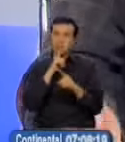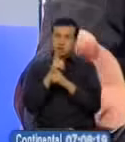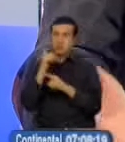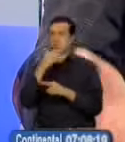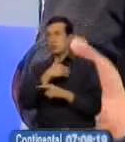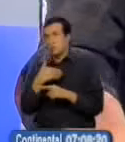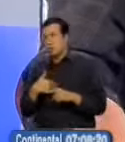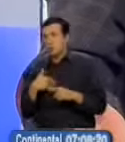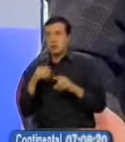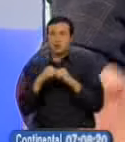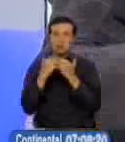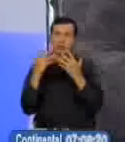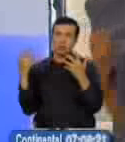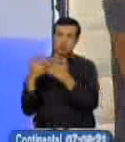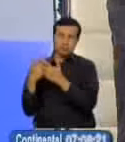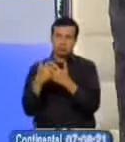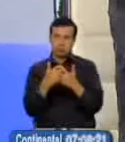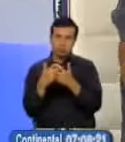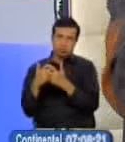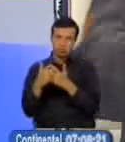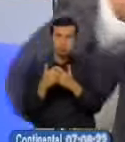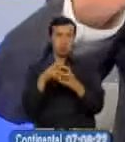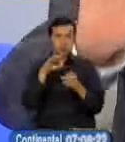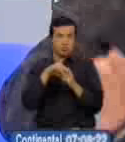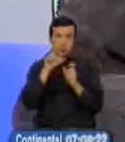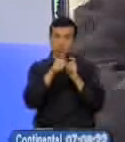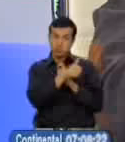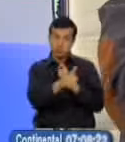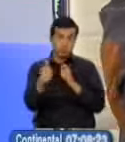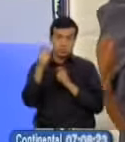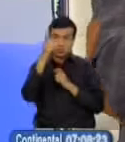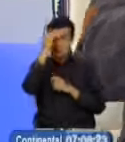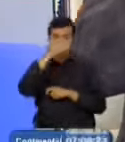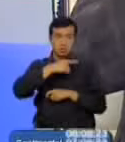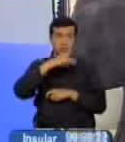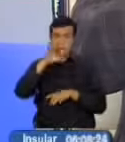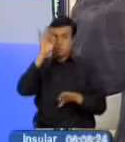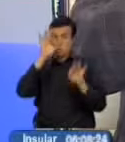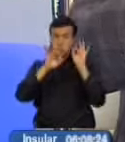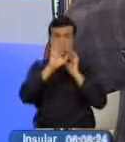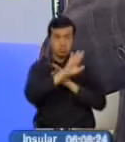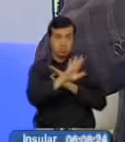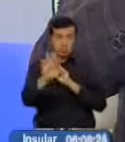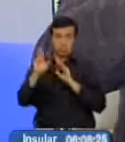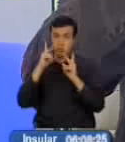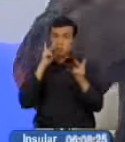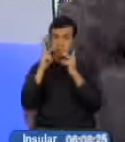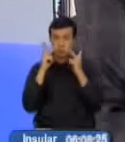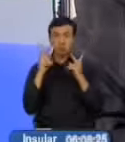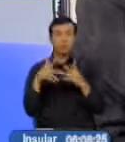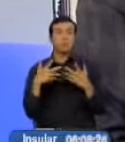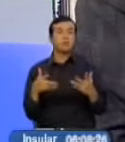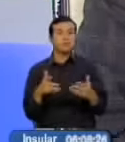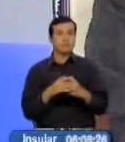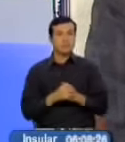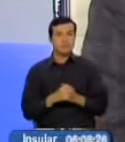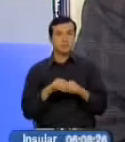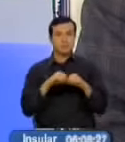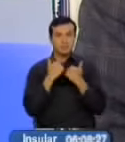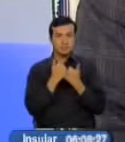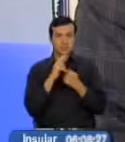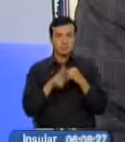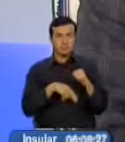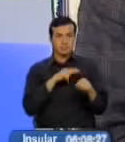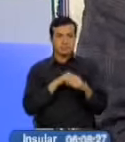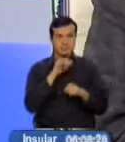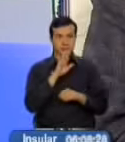ha existido un desequilibrio gracias al voto popular, evidentemente, pero están enfocando las baterías, llamemos así, a la Asamblea